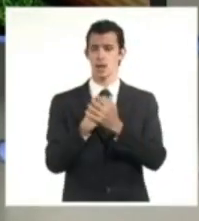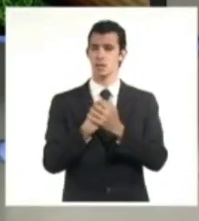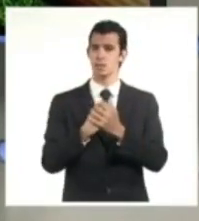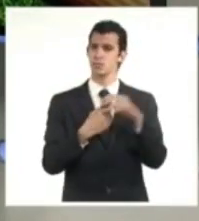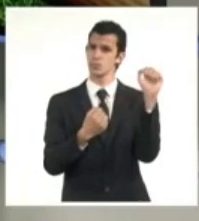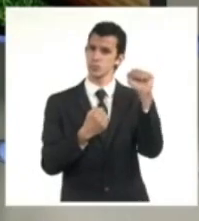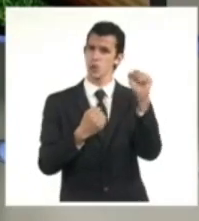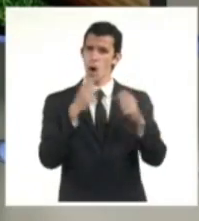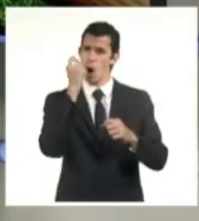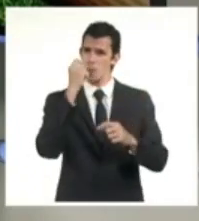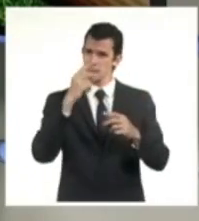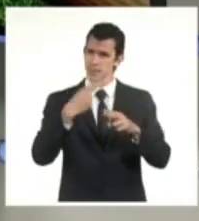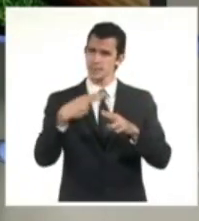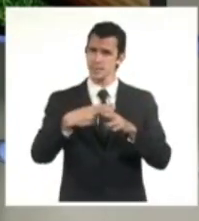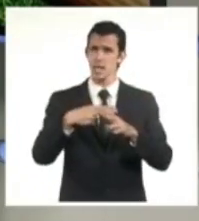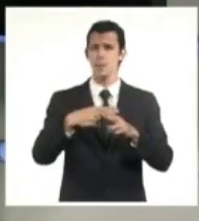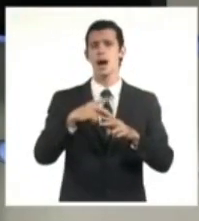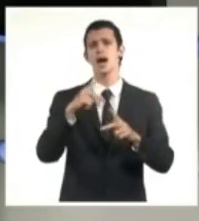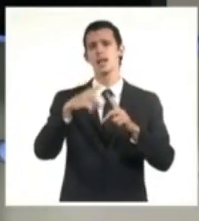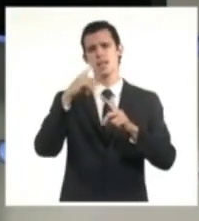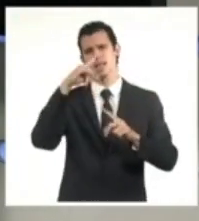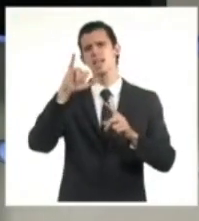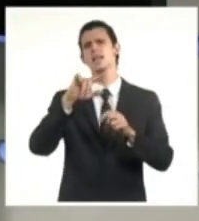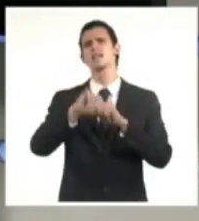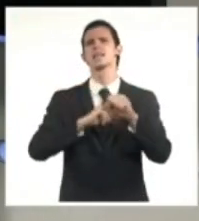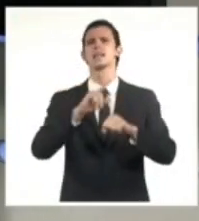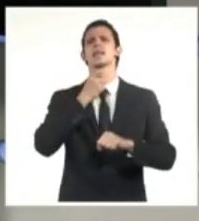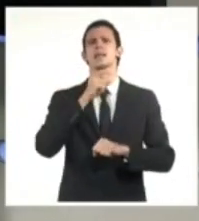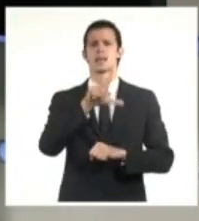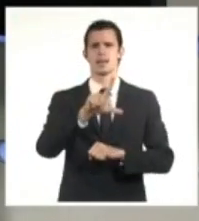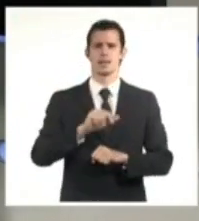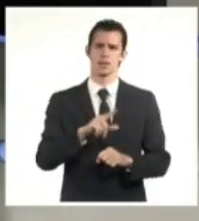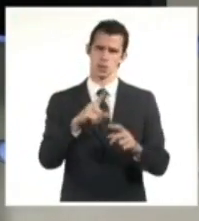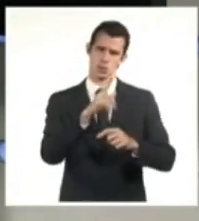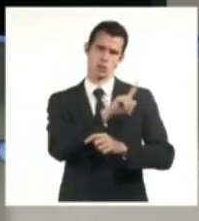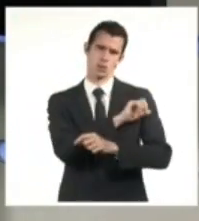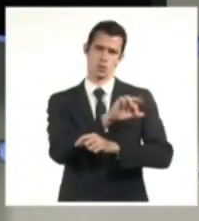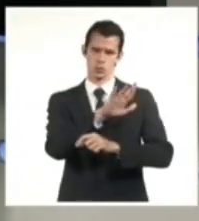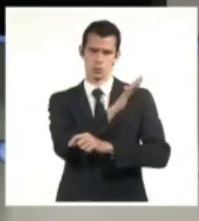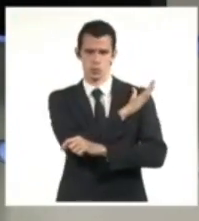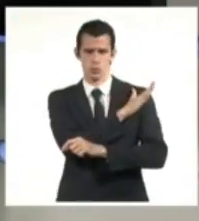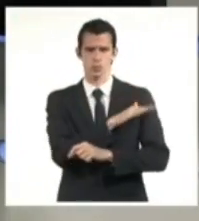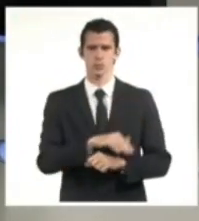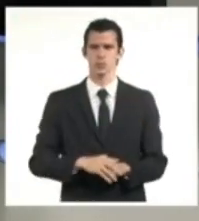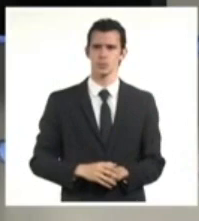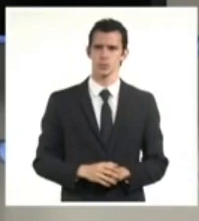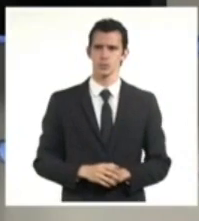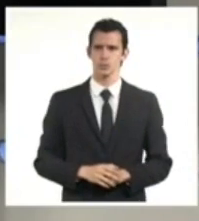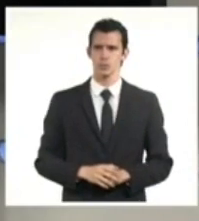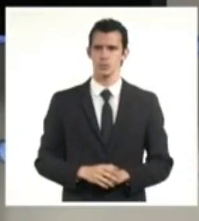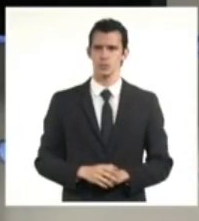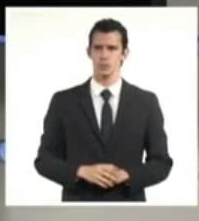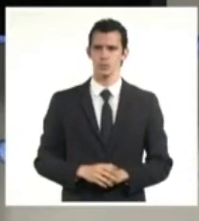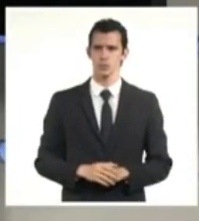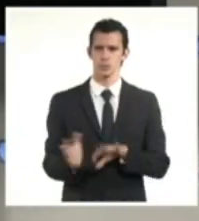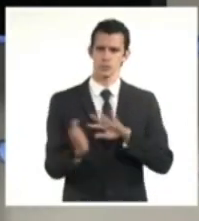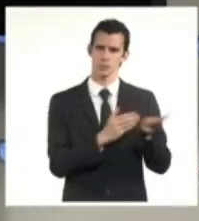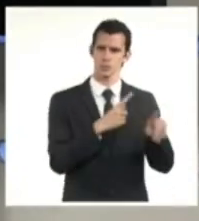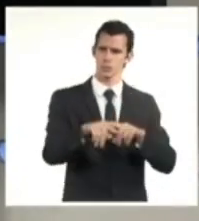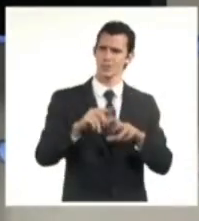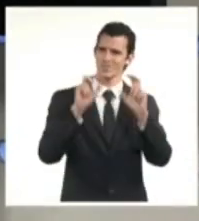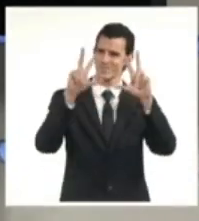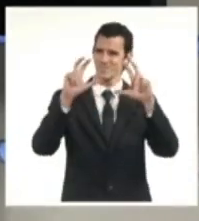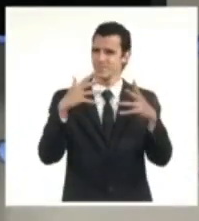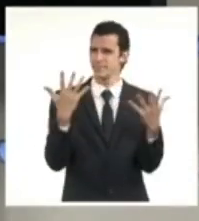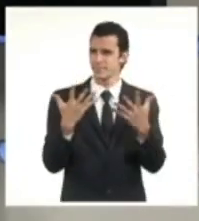matancero Nickel Cruz. Cambiando de tema, los Búfalos de Ciego de Ávila tomaron la delantera en la gran final masculina de